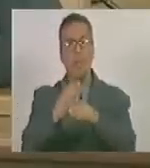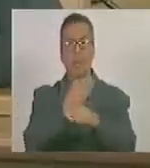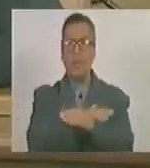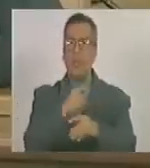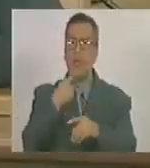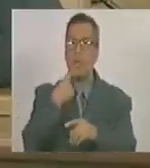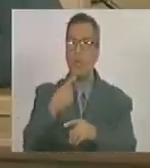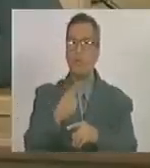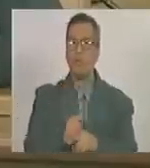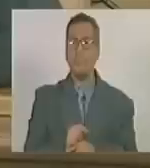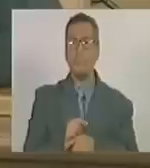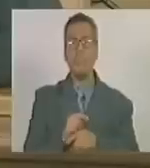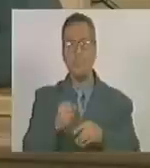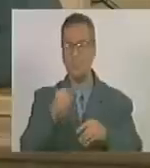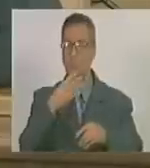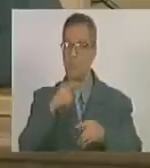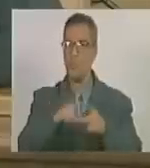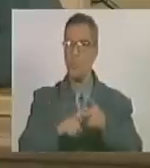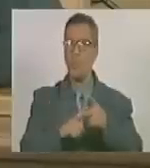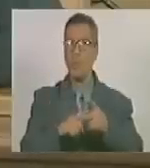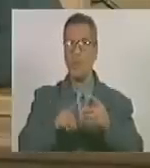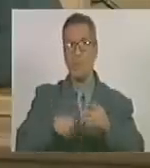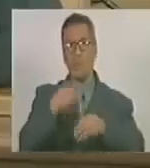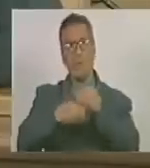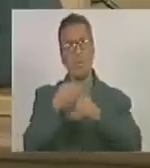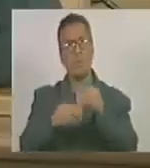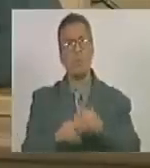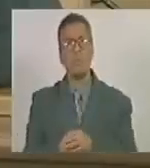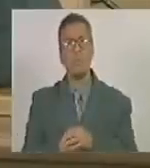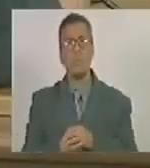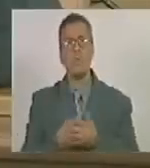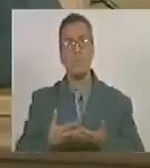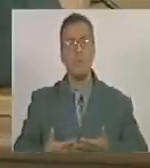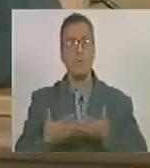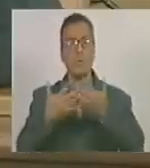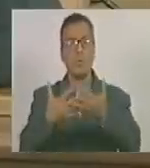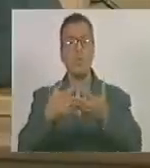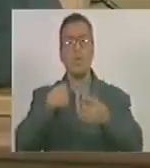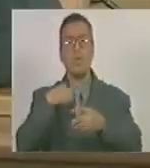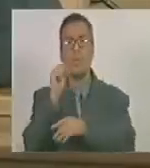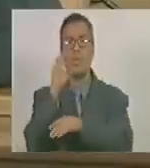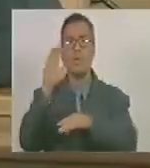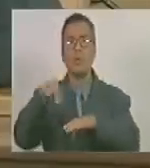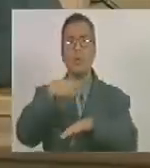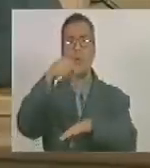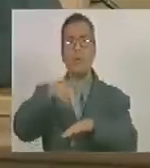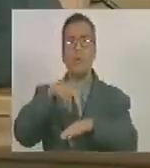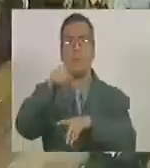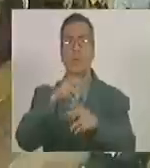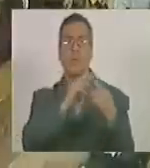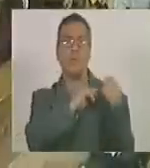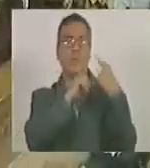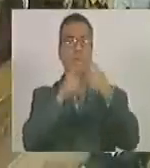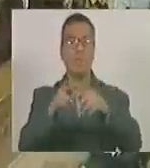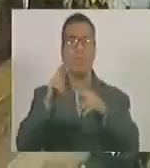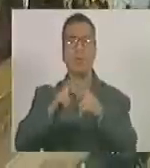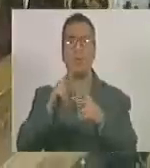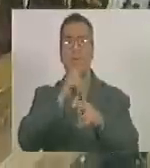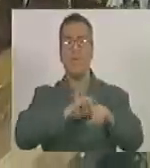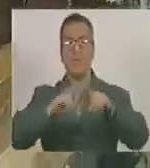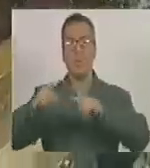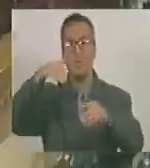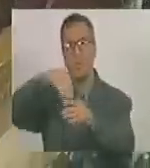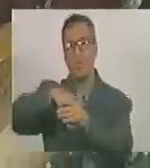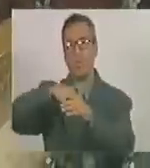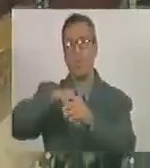anterior y con la satisfacción del deber cumplido, pongo a disposición de la Asamblea Nacional el cargo de rector